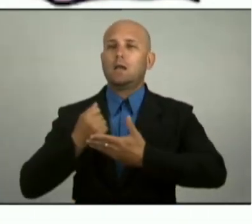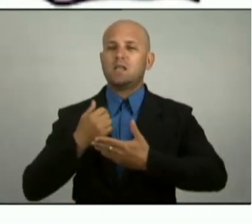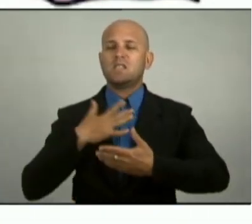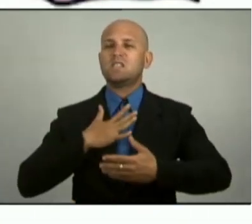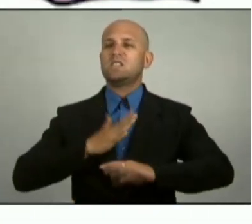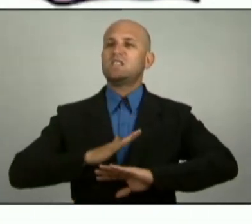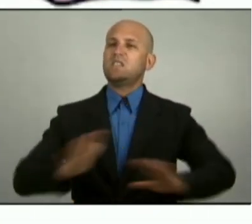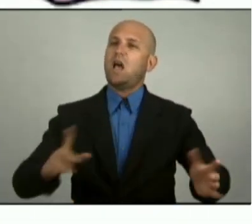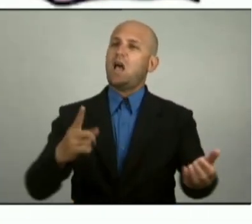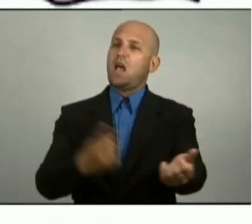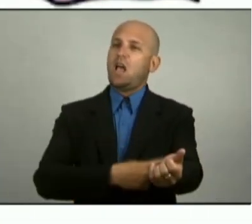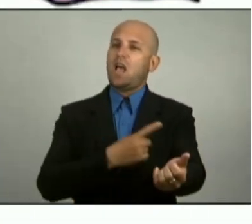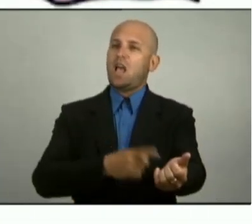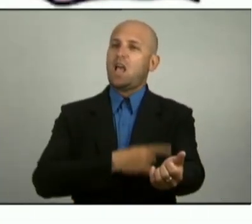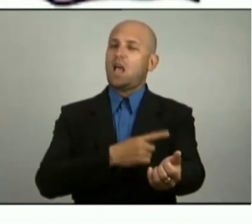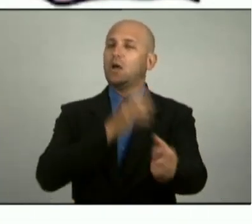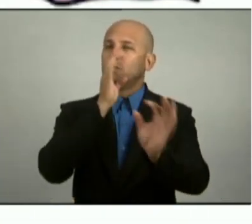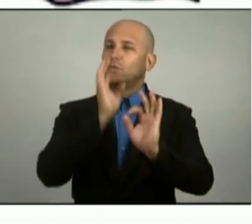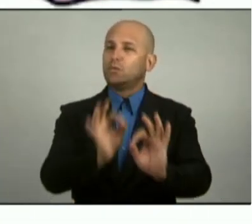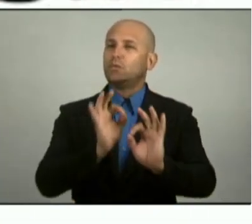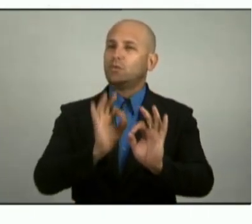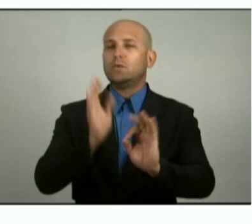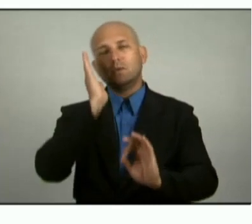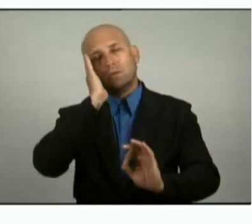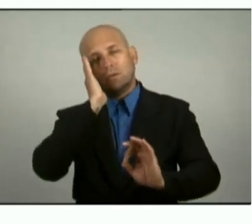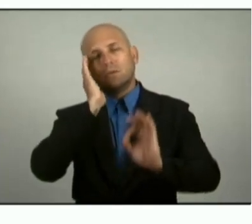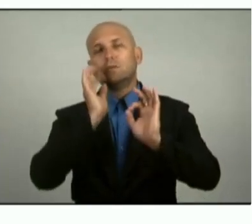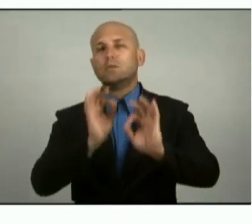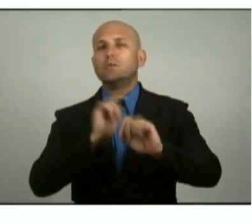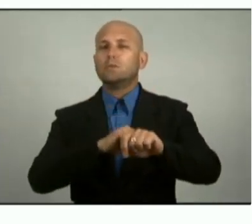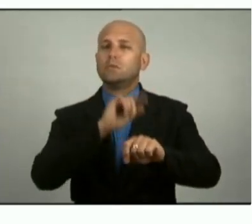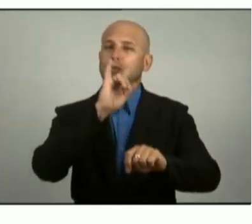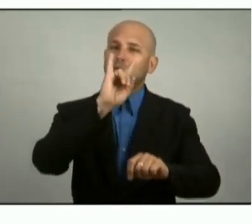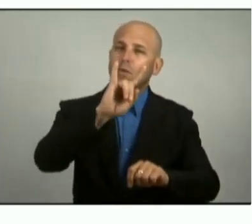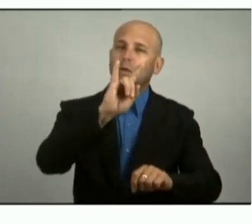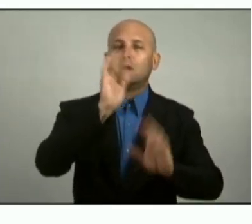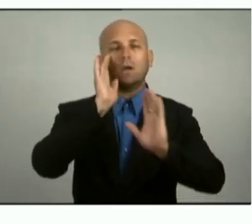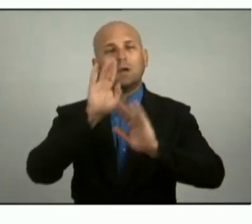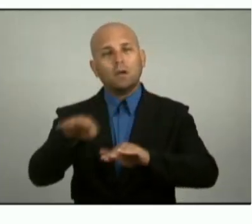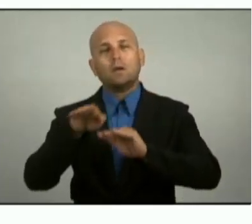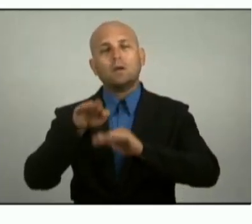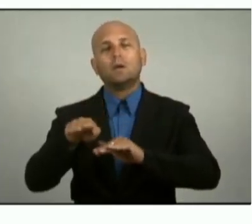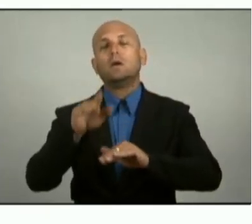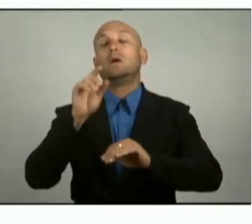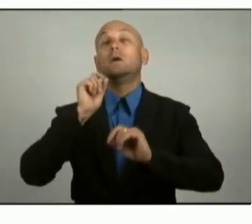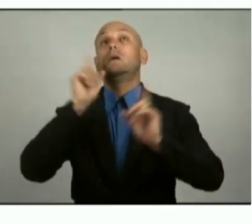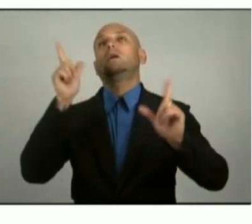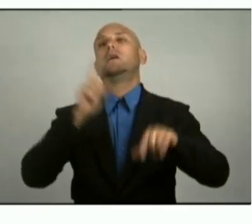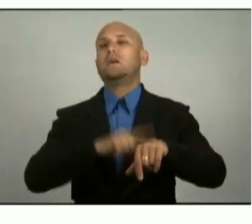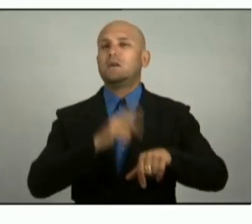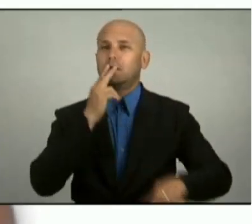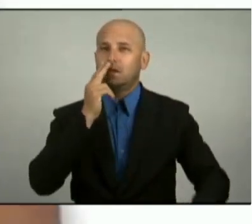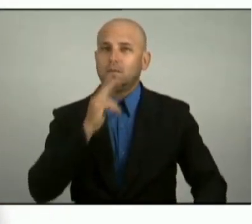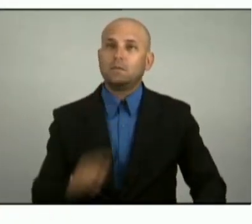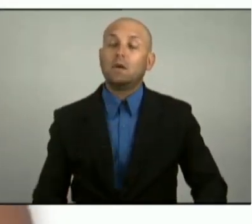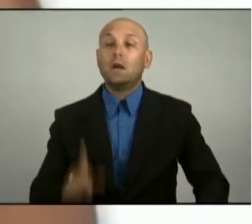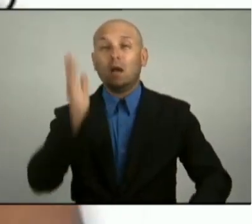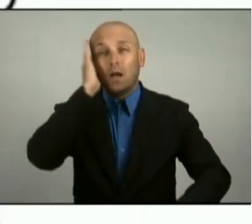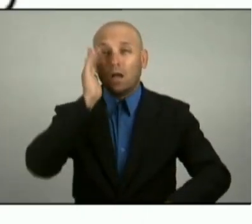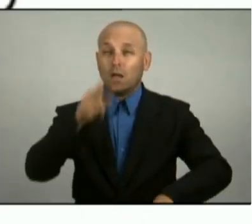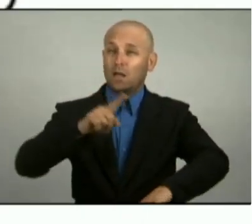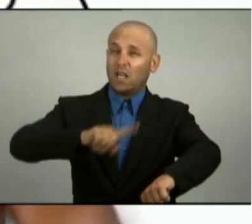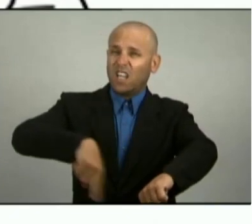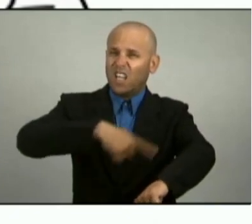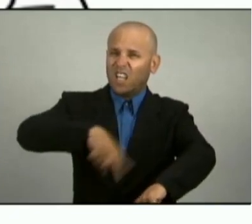cuerpo para que se sienta cansado en el momento adecuado séptimo evita la siestas prolongadas las